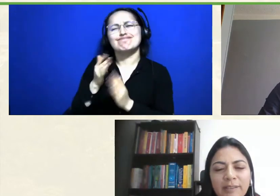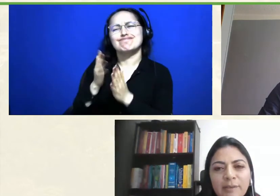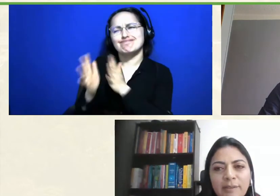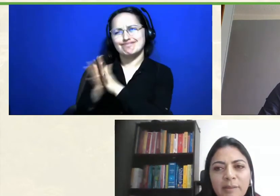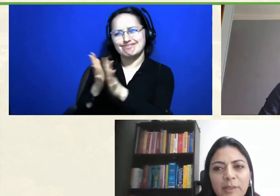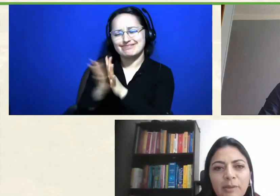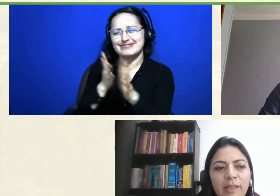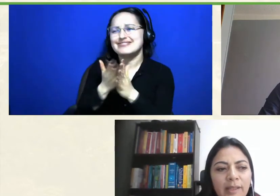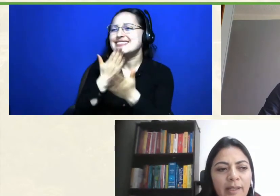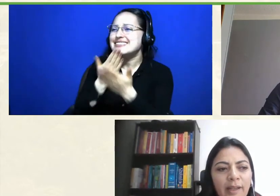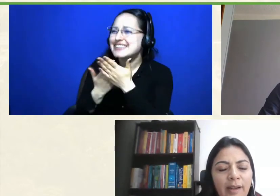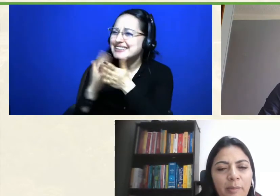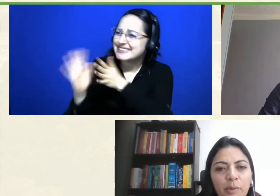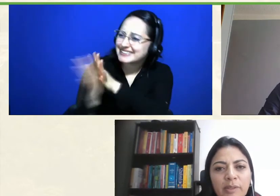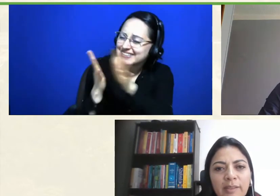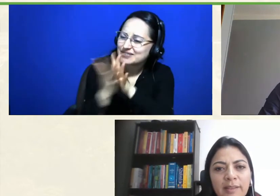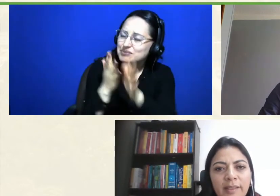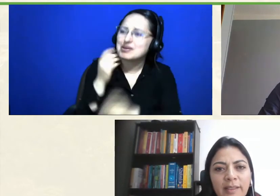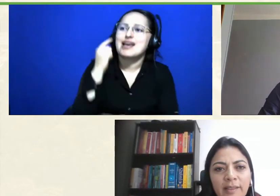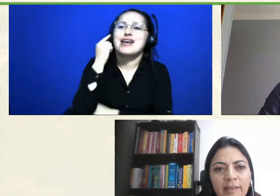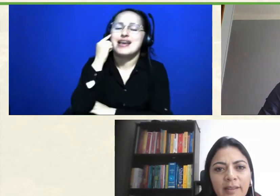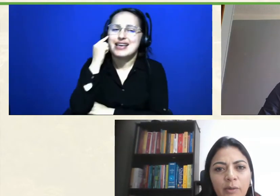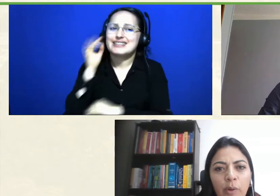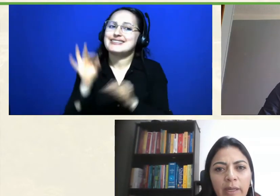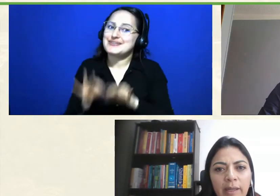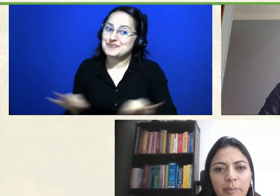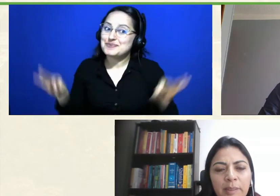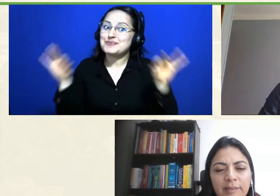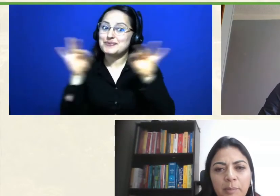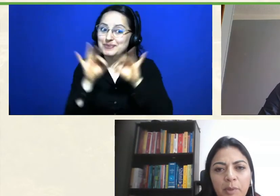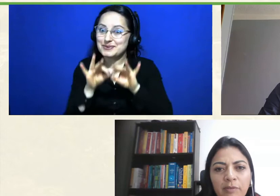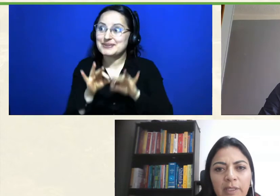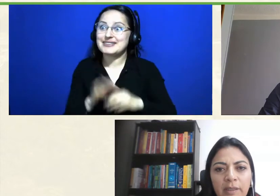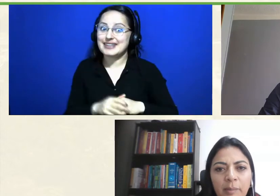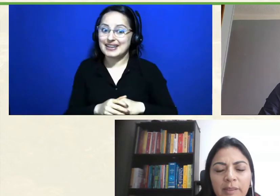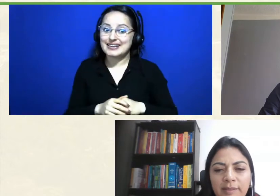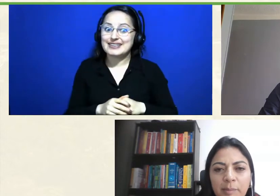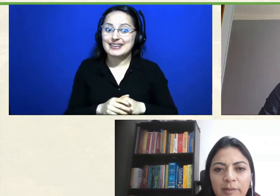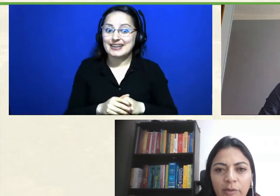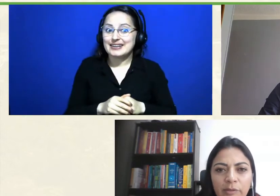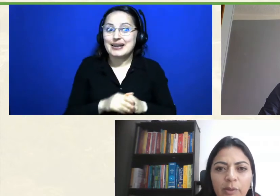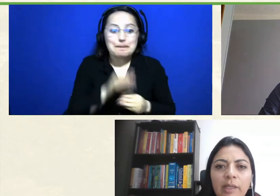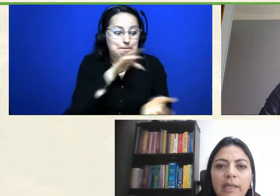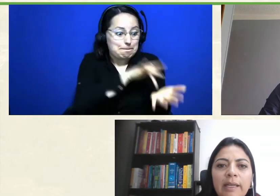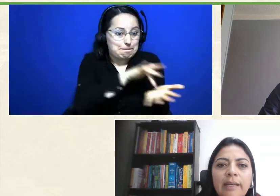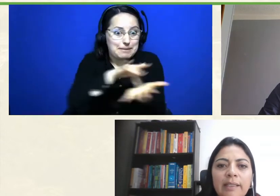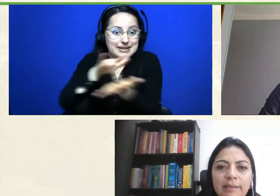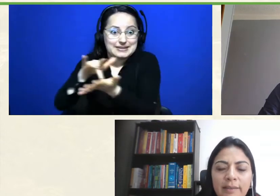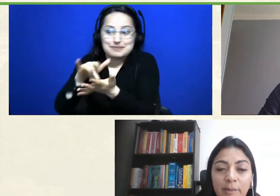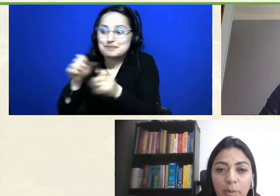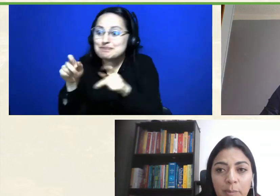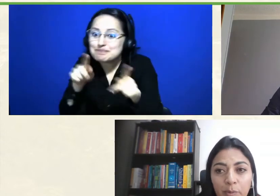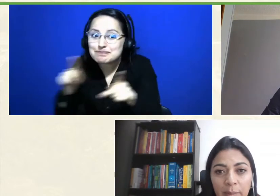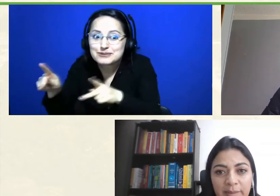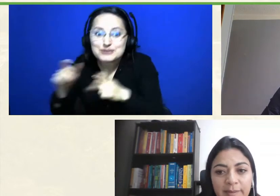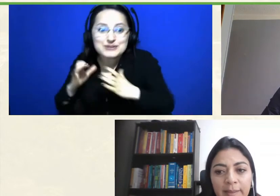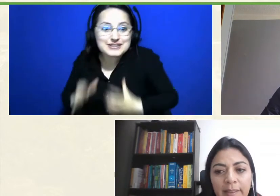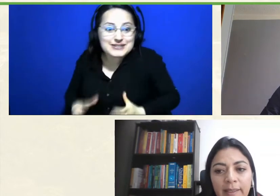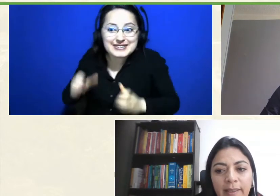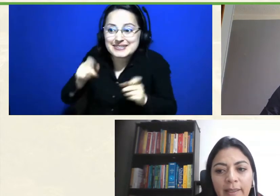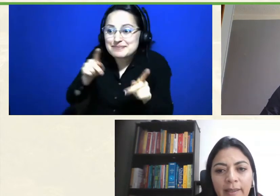en esos términos de la importancia que juega de principio a fin la participación ciudadana en este tipo de